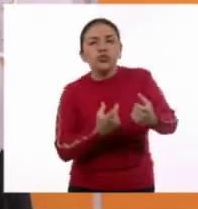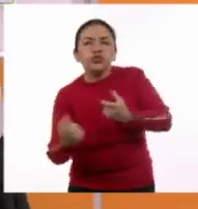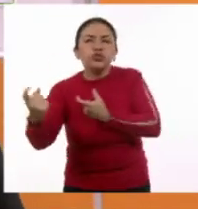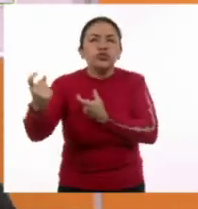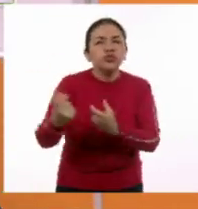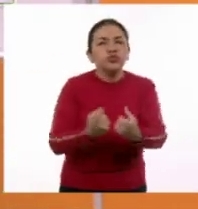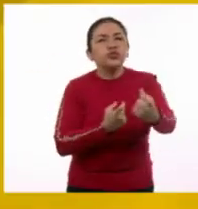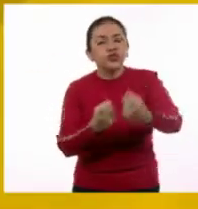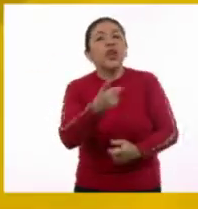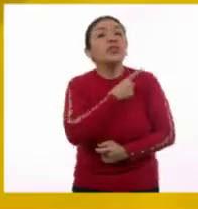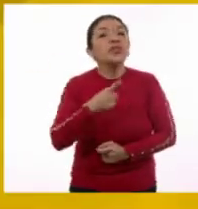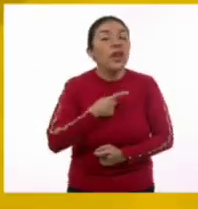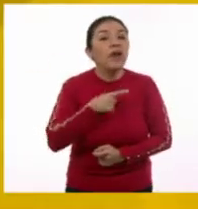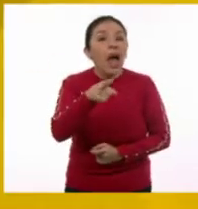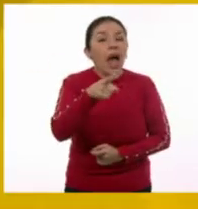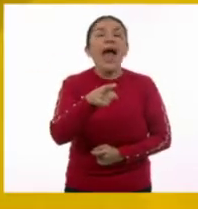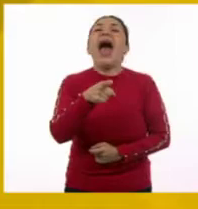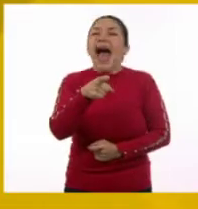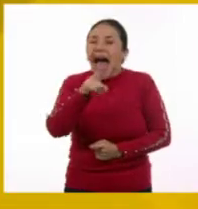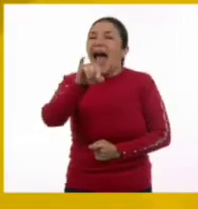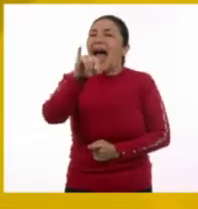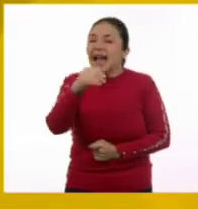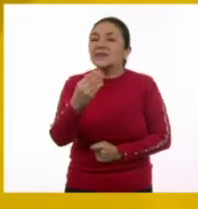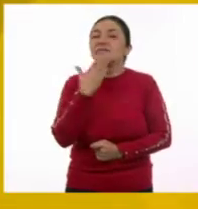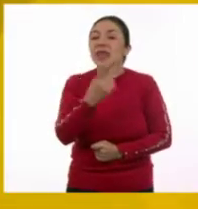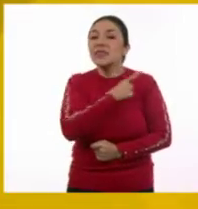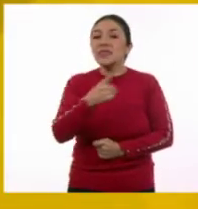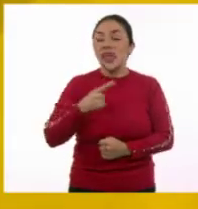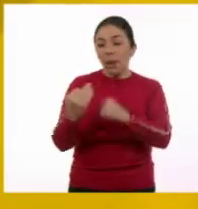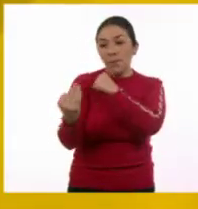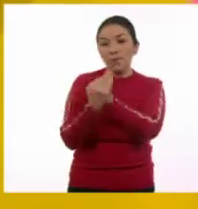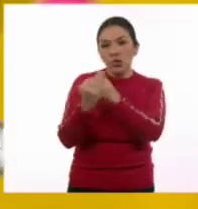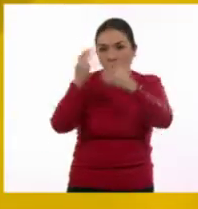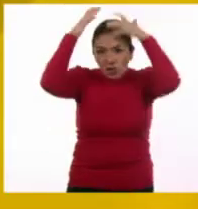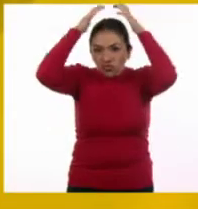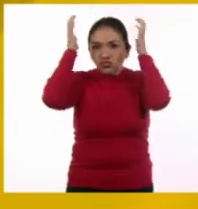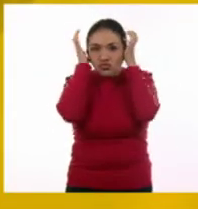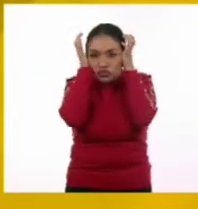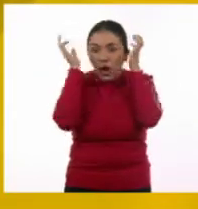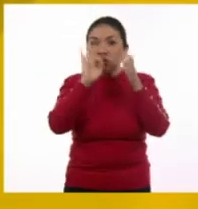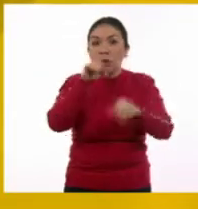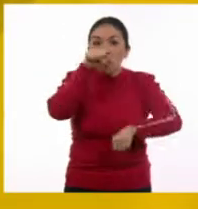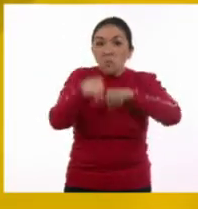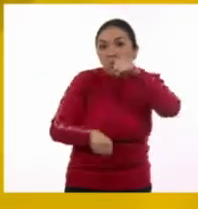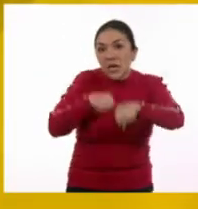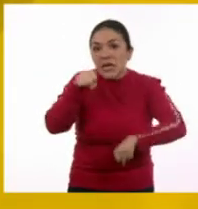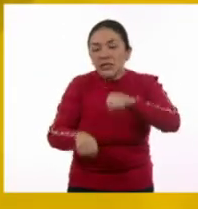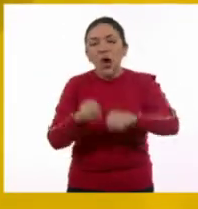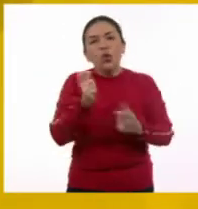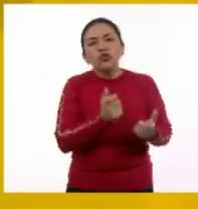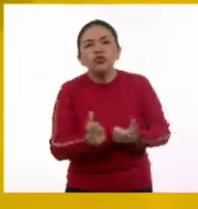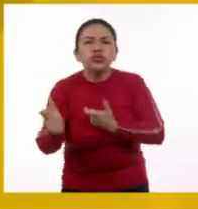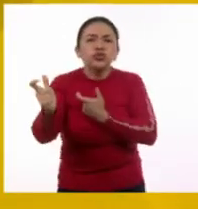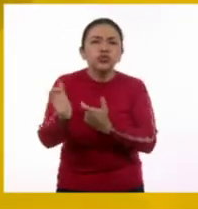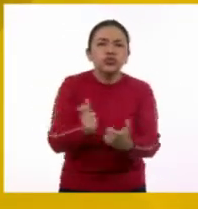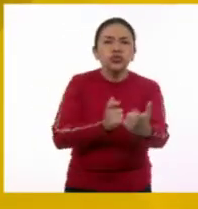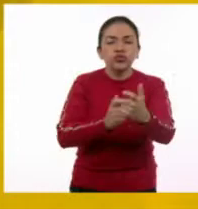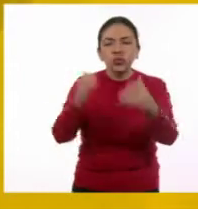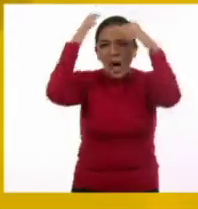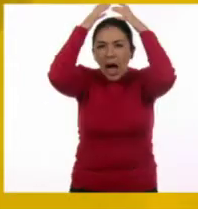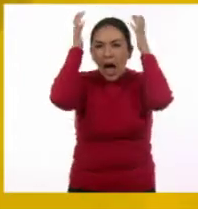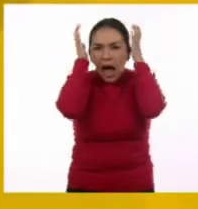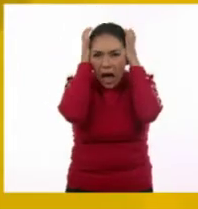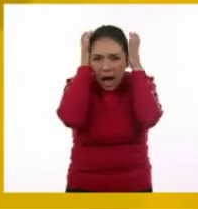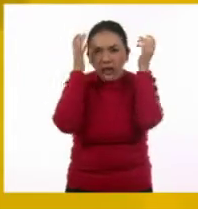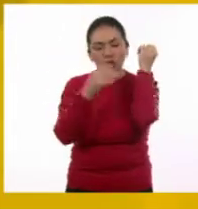tenemos que utilizar o usar el equipo adecuado si uno va a salir sí o en patines usar casco